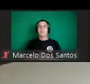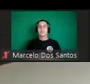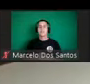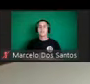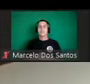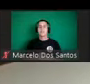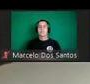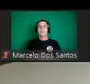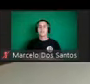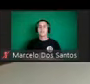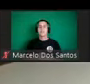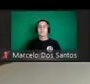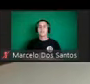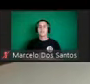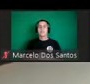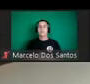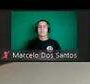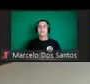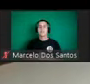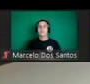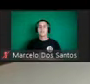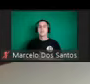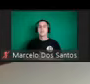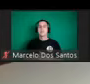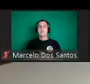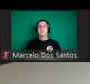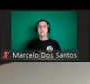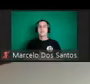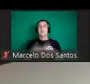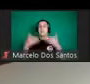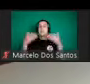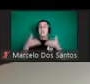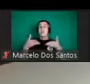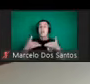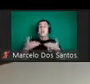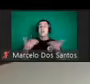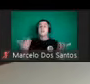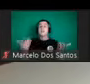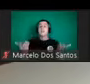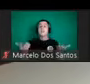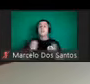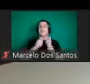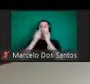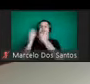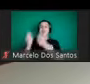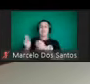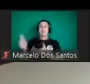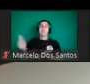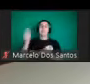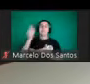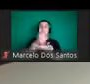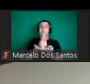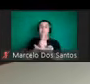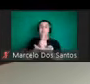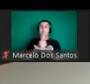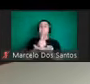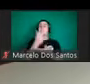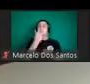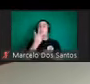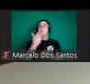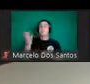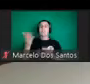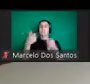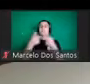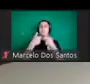doña María José Cabezudo. Juana Uñeta Ñandeve, Asociación de